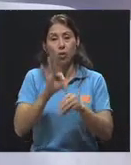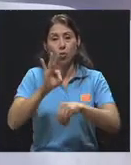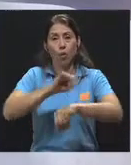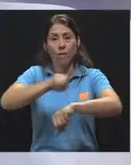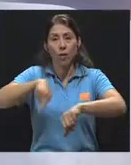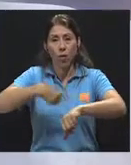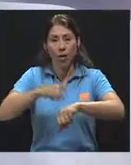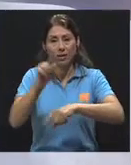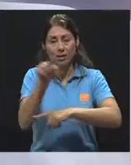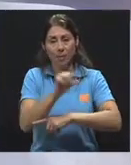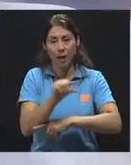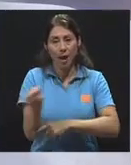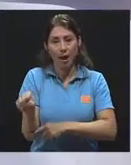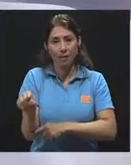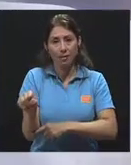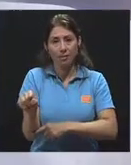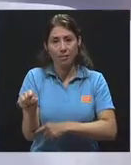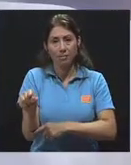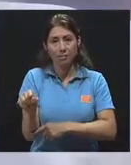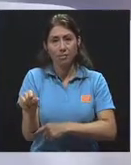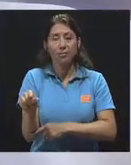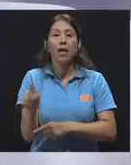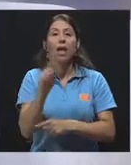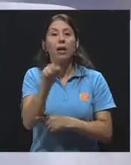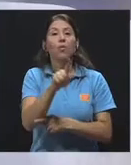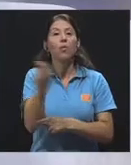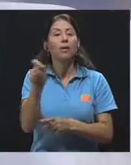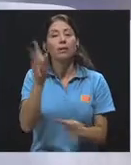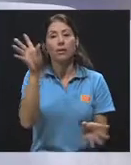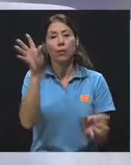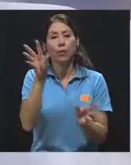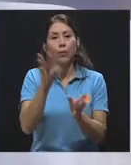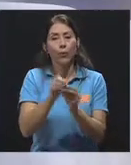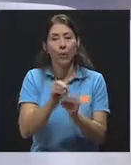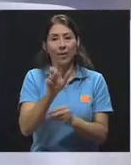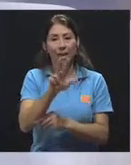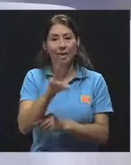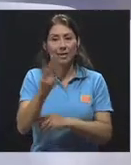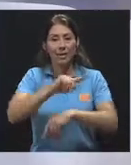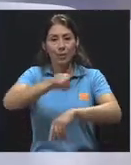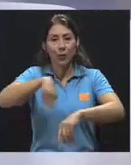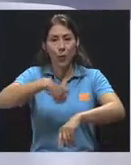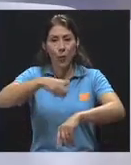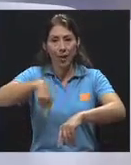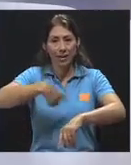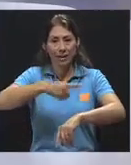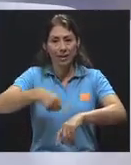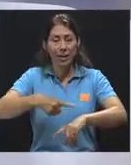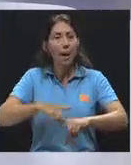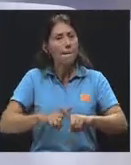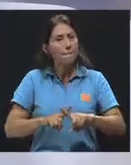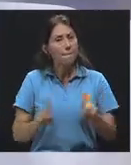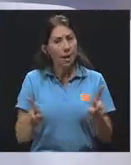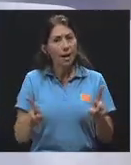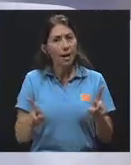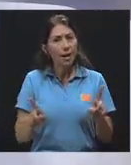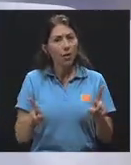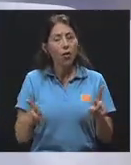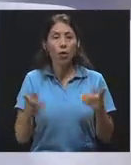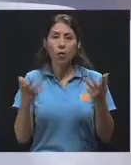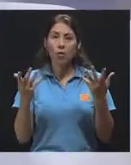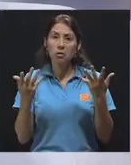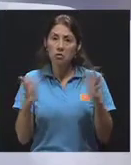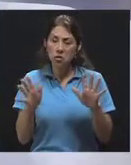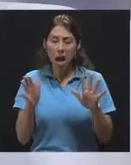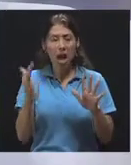son 9 horas semanales, ajá. ¿verdad? 36 horas al mes, pero la sensación general...